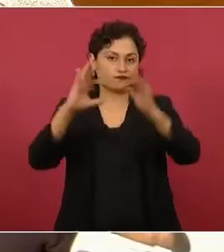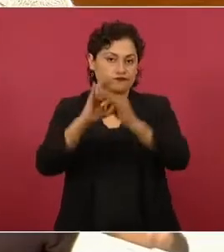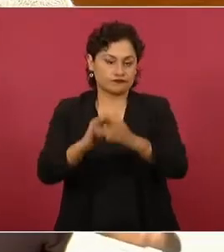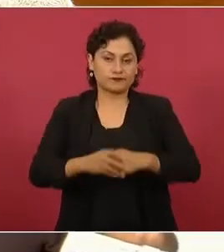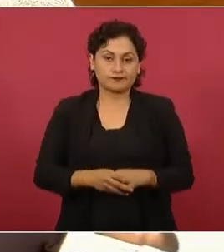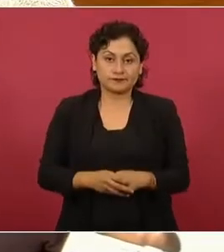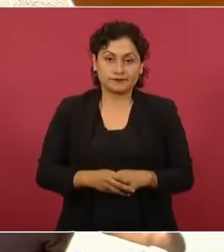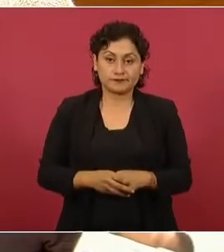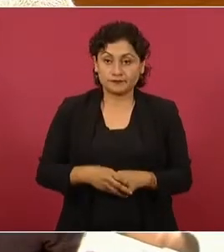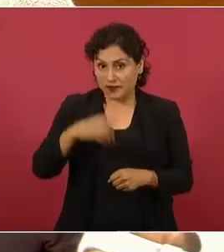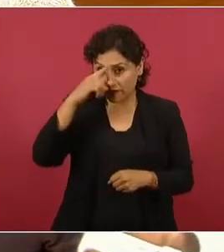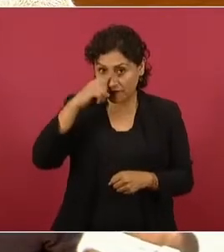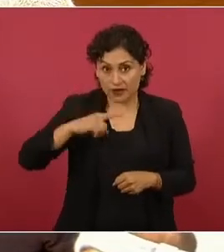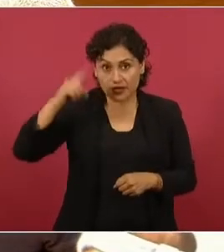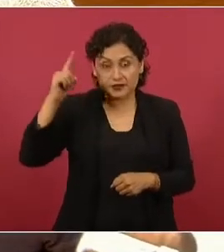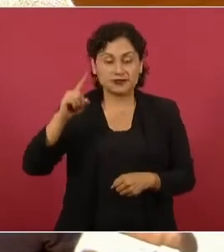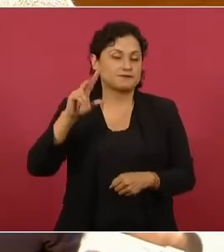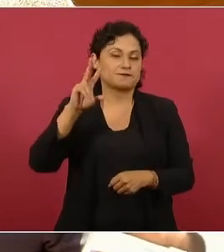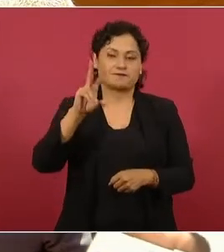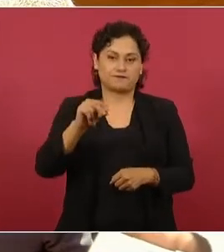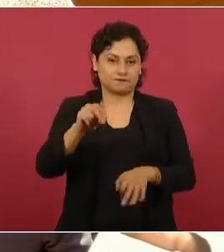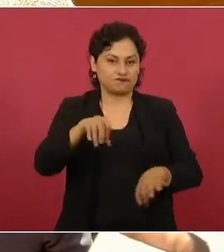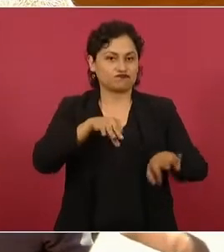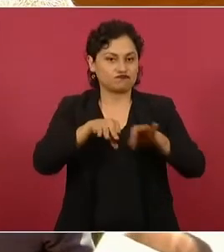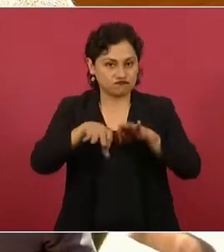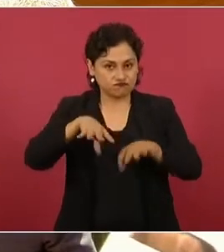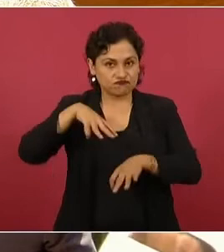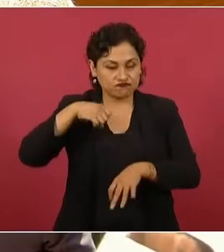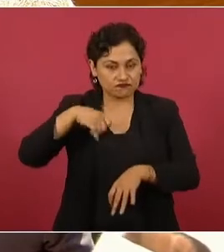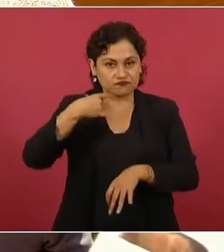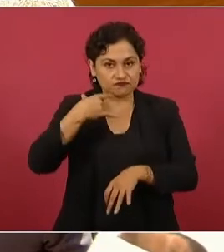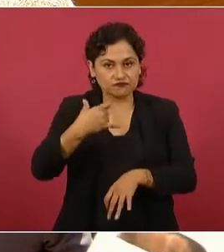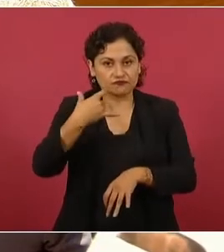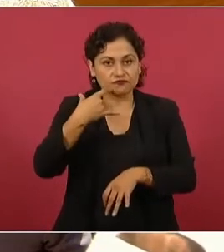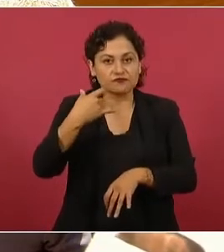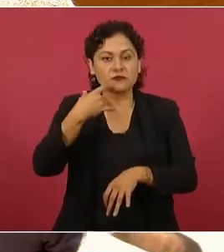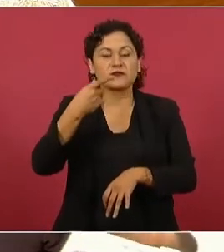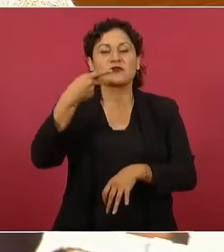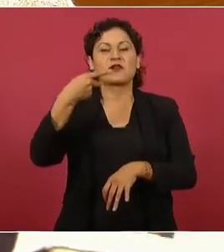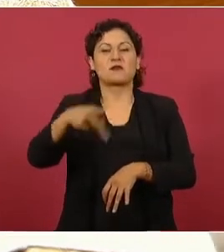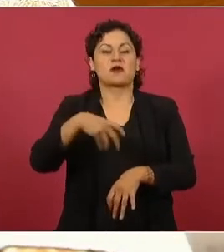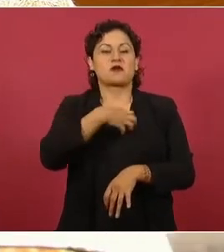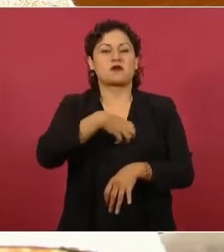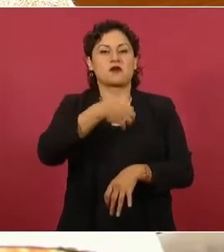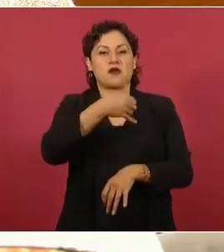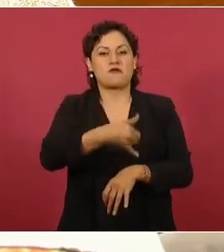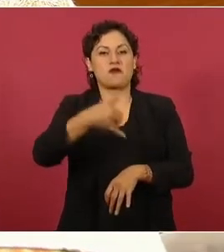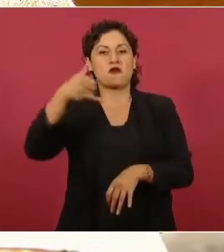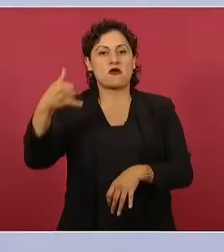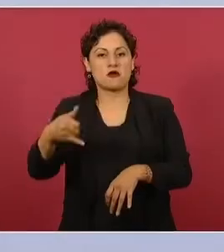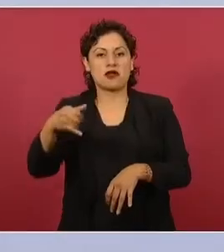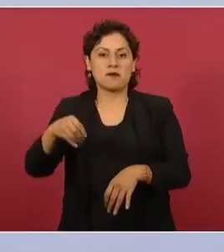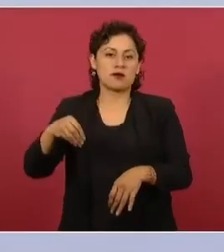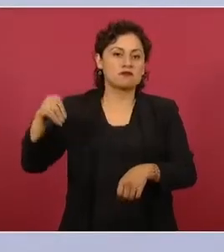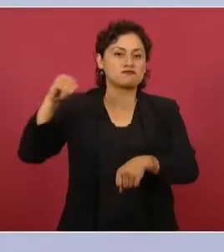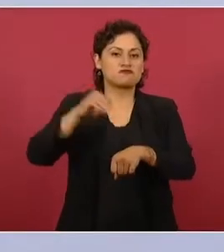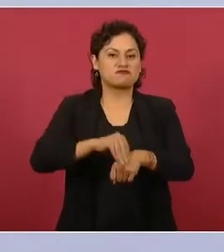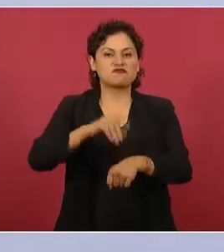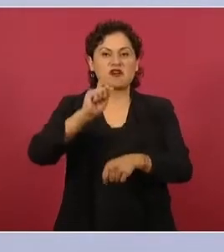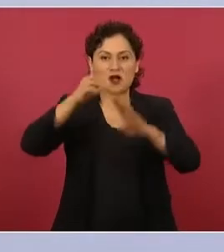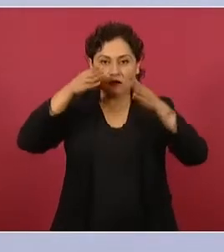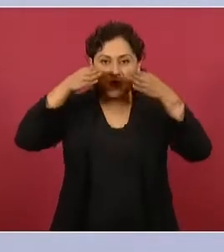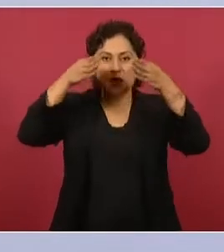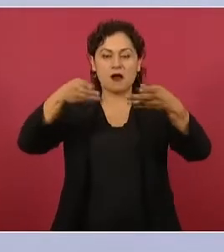sido fácil, pero nos motiva a consolidar esta visión social del Infonavit, en donde ponemos primero a los más pobres. Para